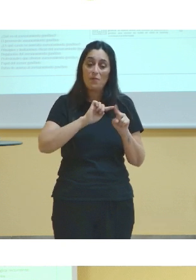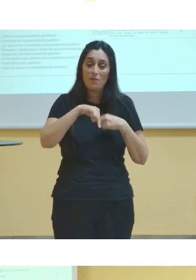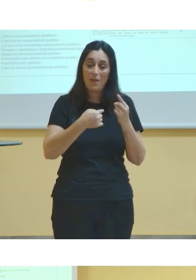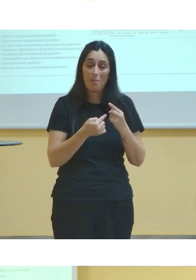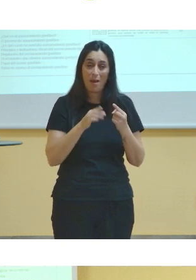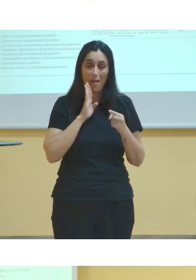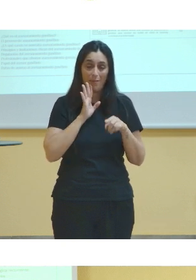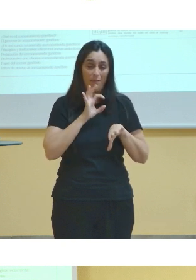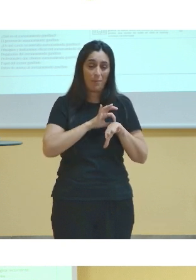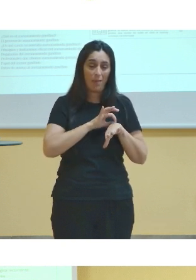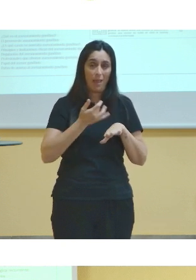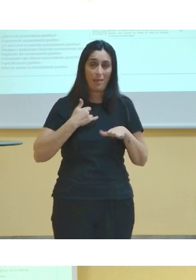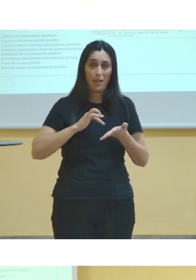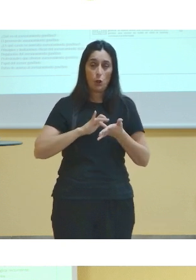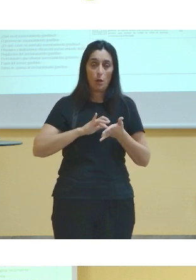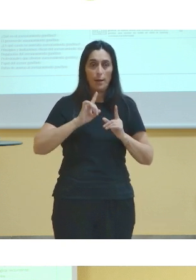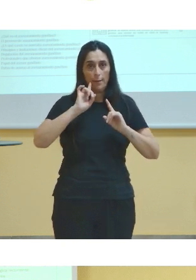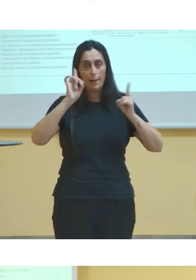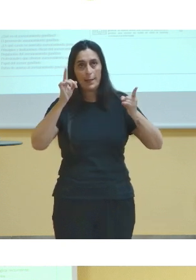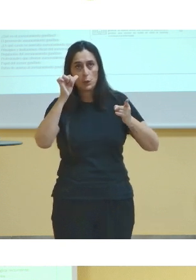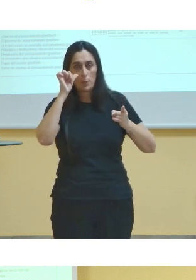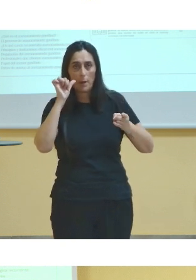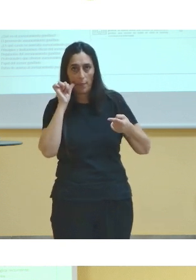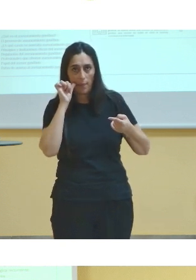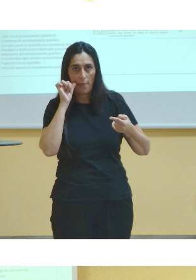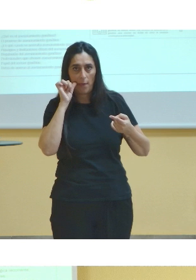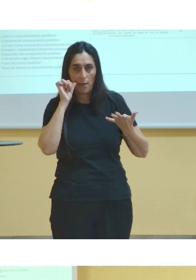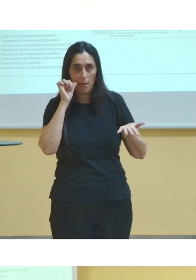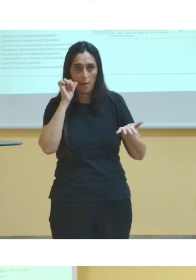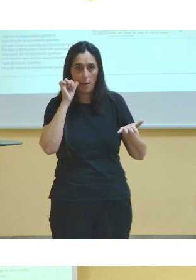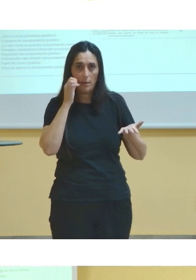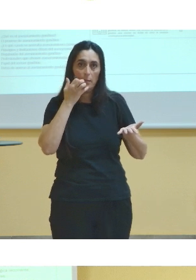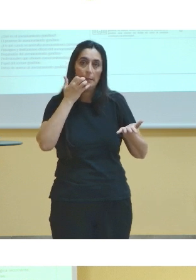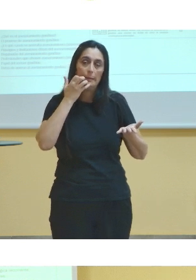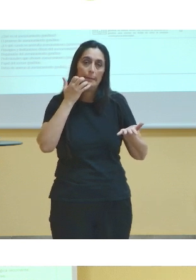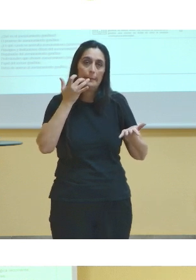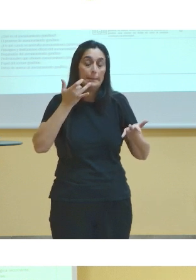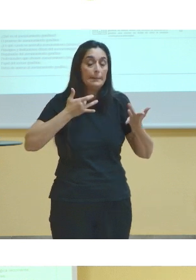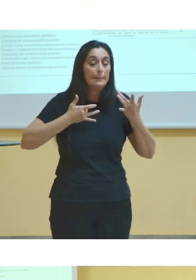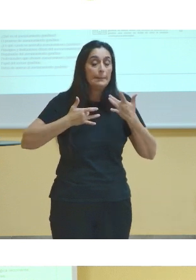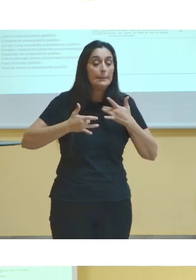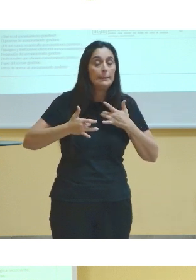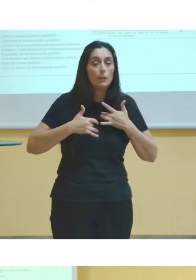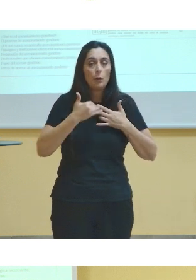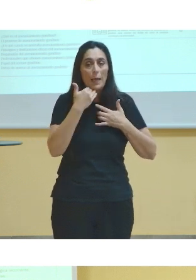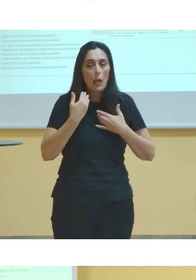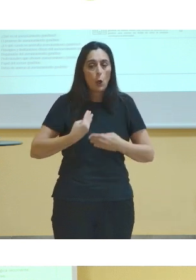antecedentes, en el caso de que estés embarazada y tengas una señal de que tu feto